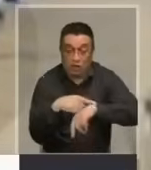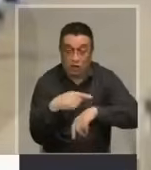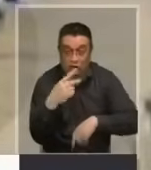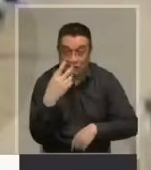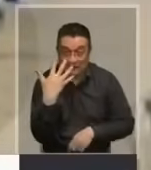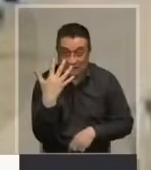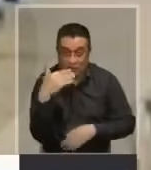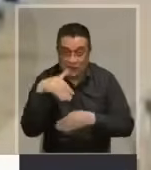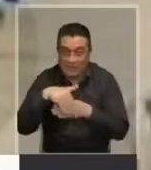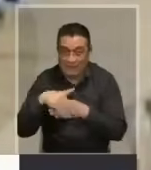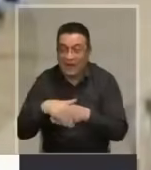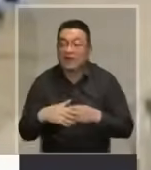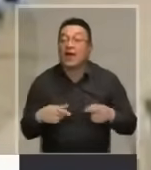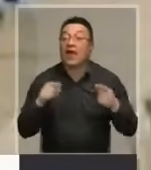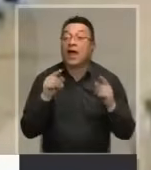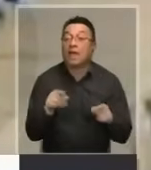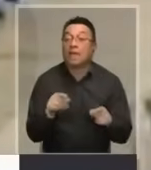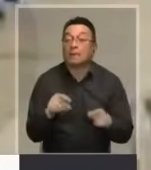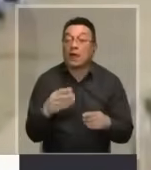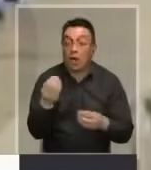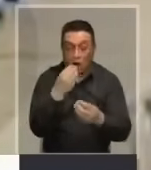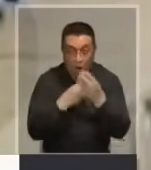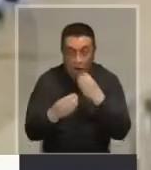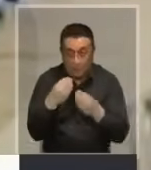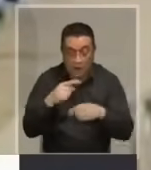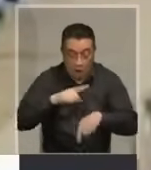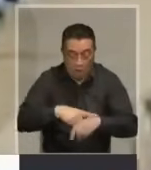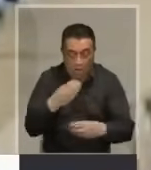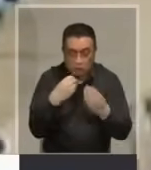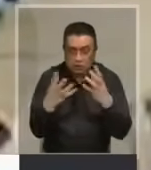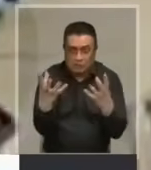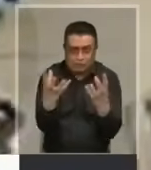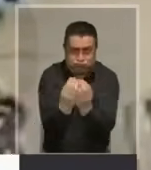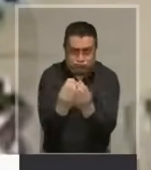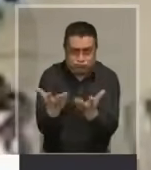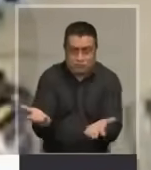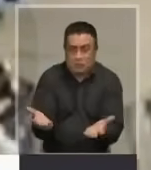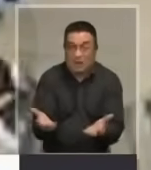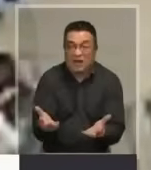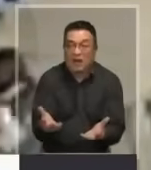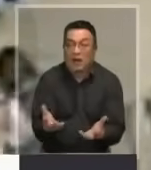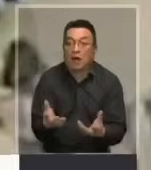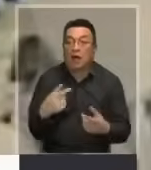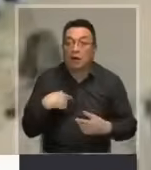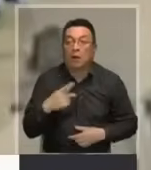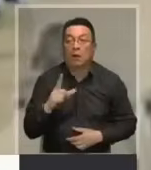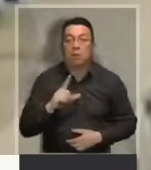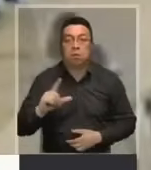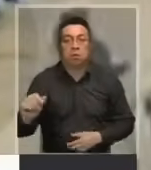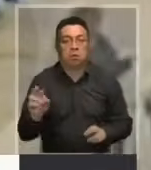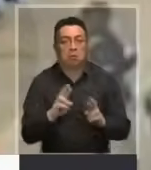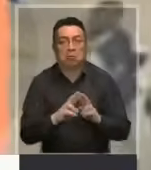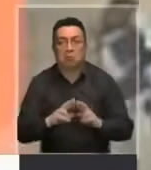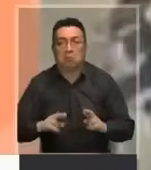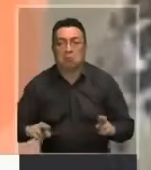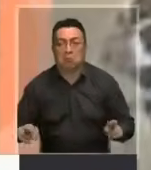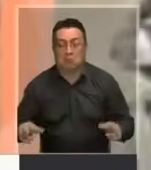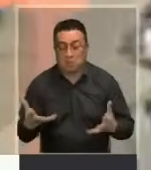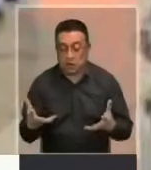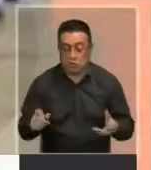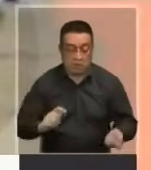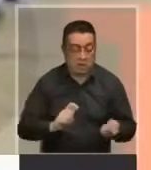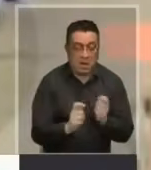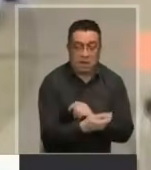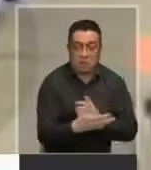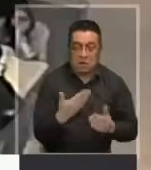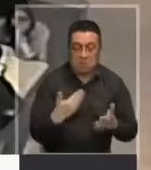En medio del patio de comida, hora de almuerzo, lleno de gente. Se va con tranquilidad. Cambia de mano la bolsa